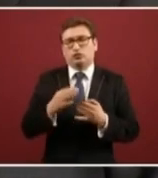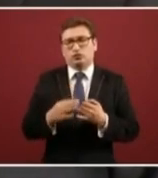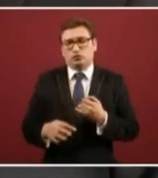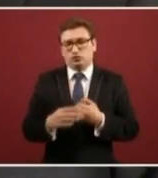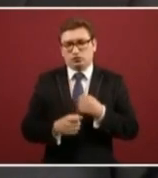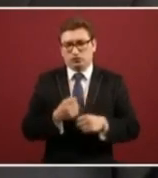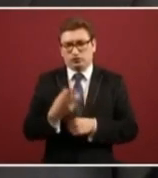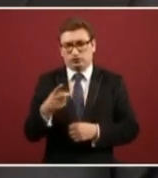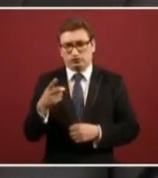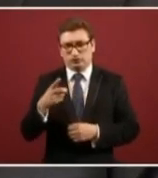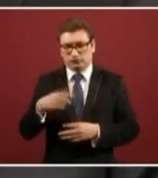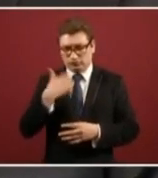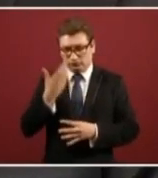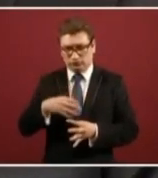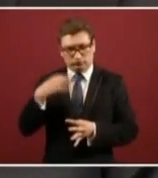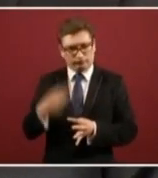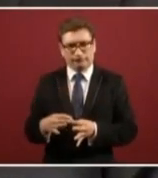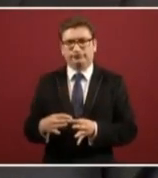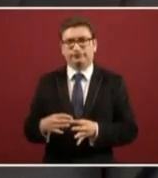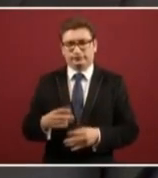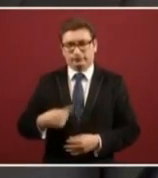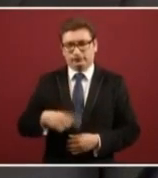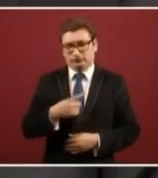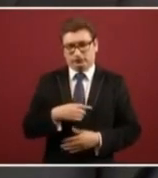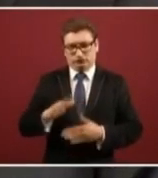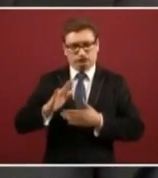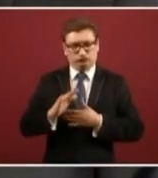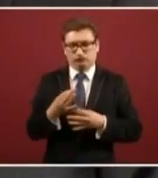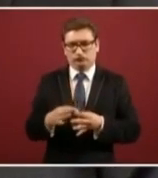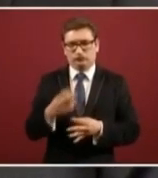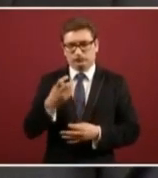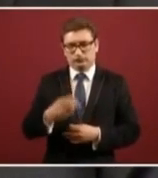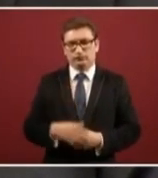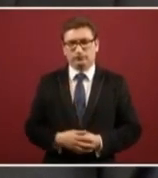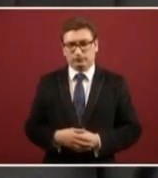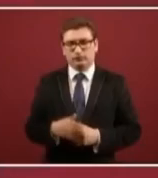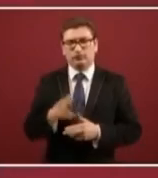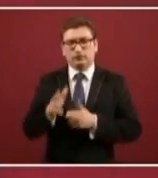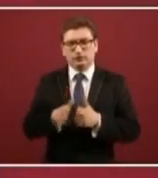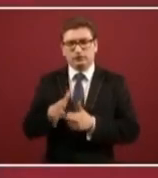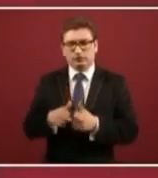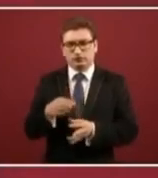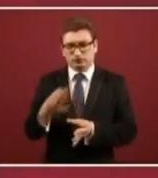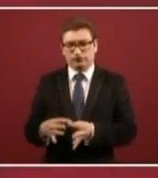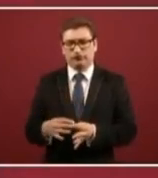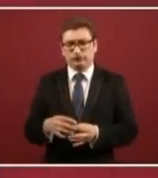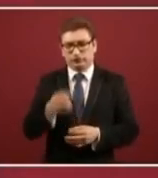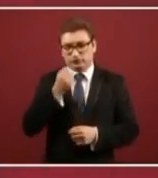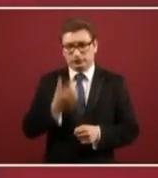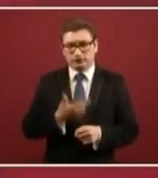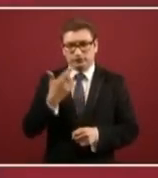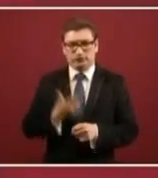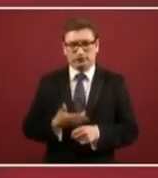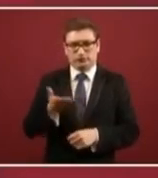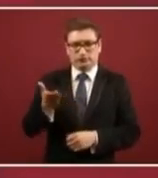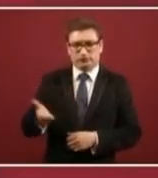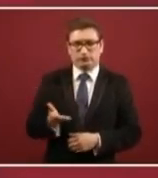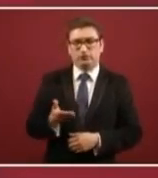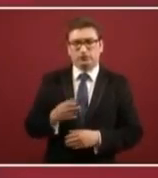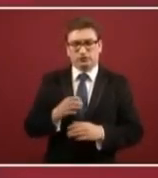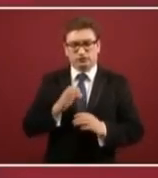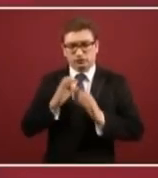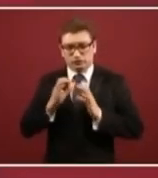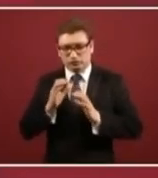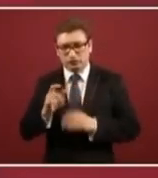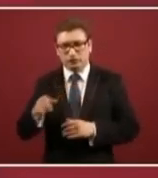cumplir con ese compromiso. Que se termine el tren, va a estar el secretario de